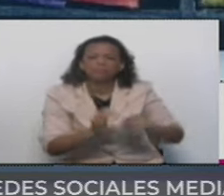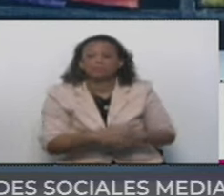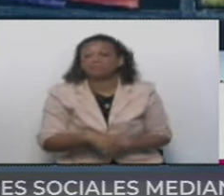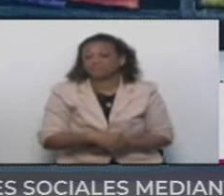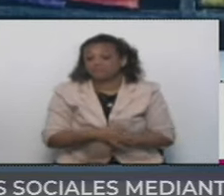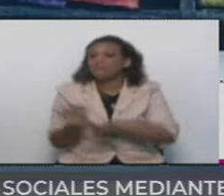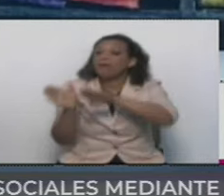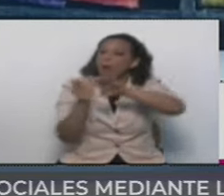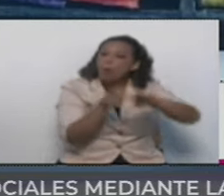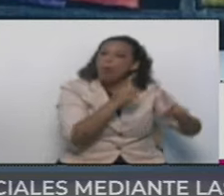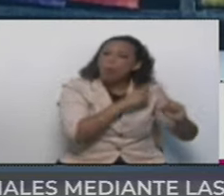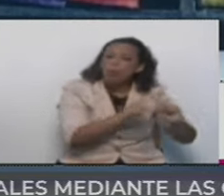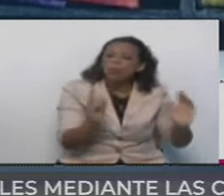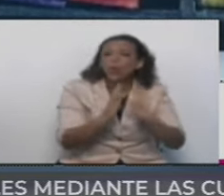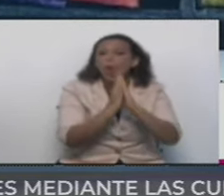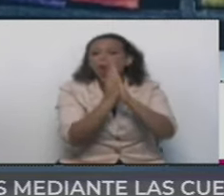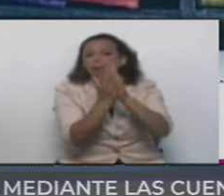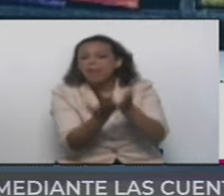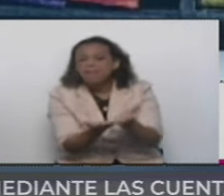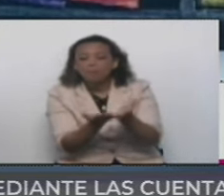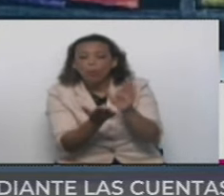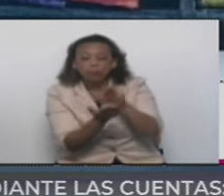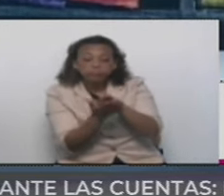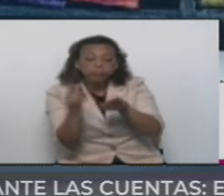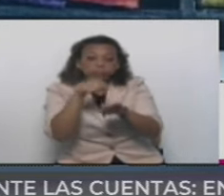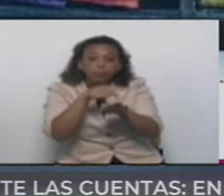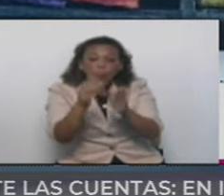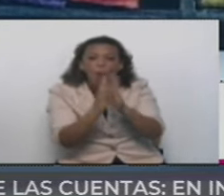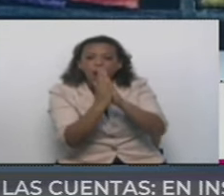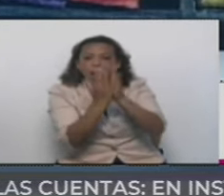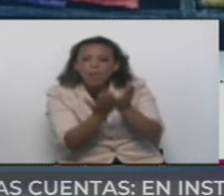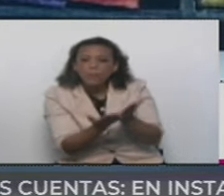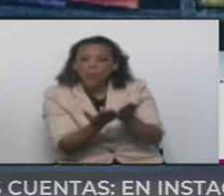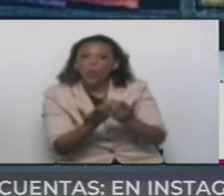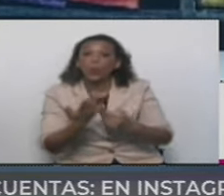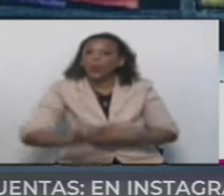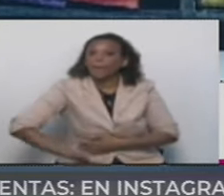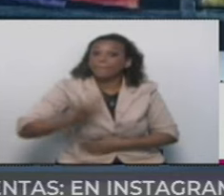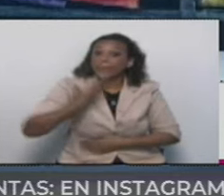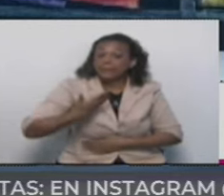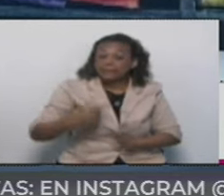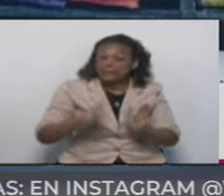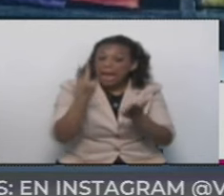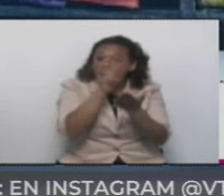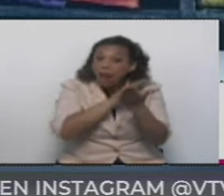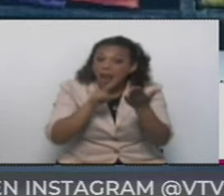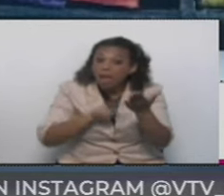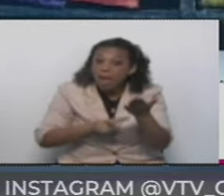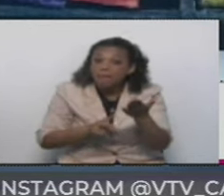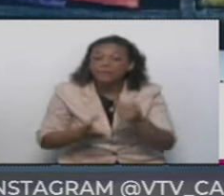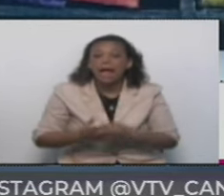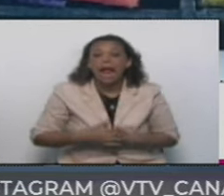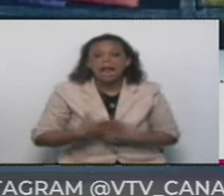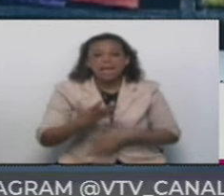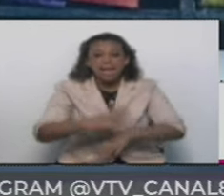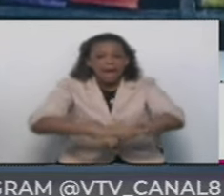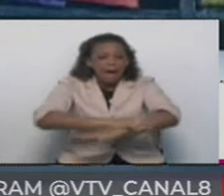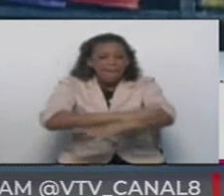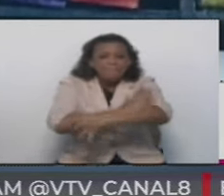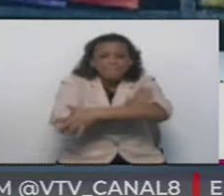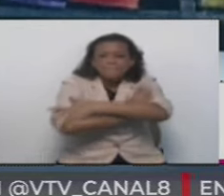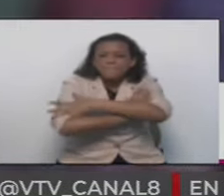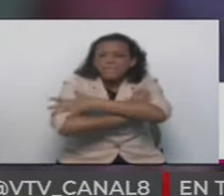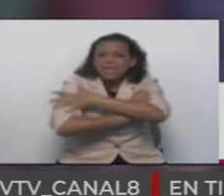aquí inclusive me llega un libro muy importante, La piel del lagarto, de